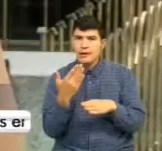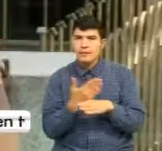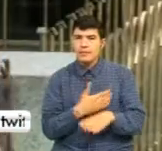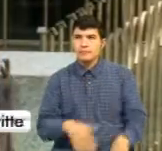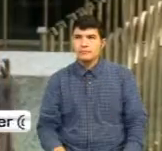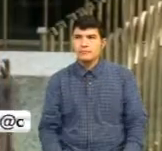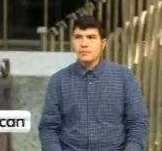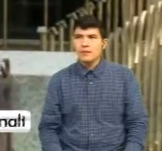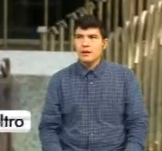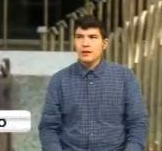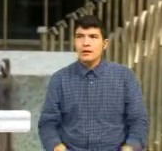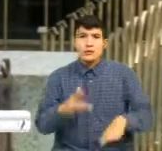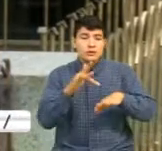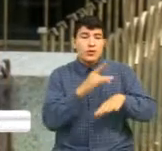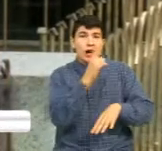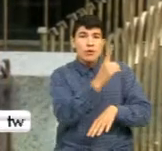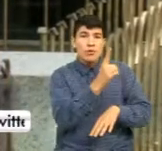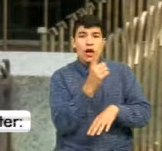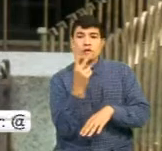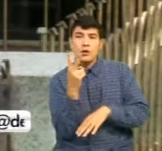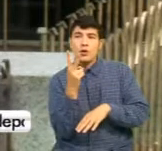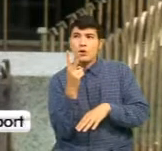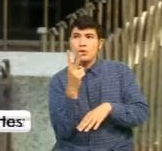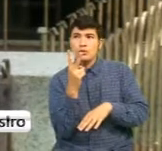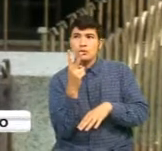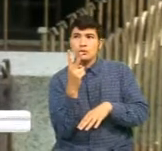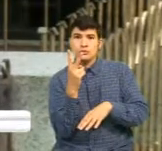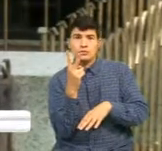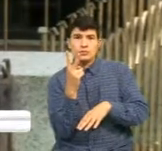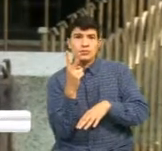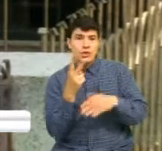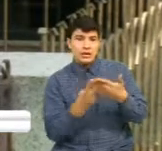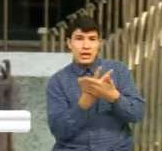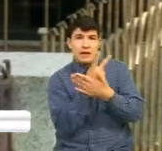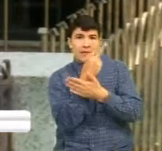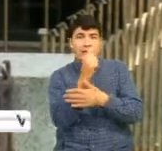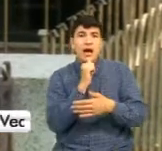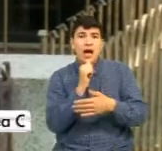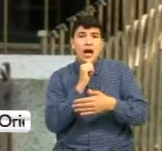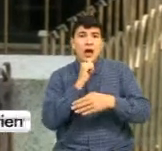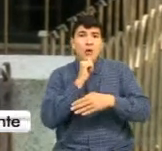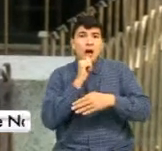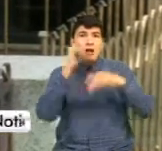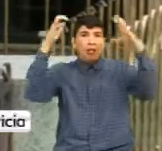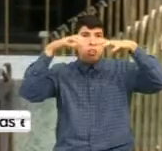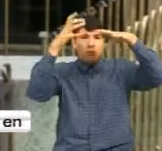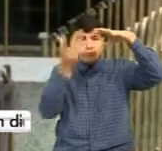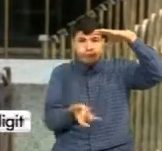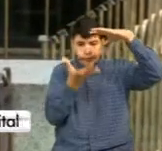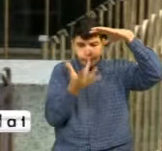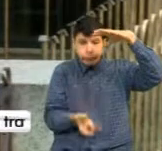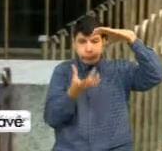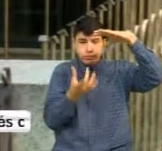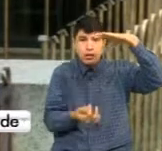prácticamente nos toca desde la 12 de la mañana sacar el agua por la ventana y sacarla al patio porque se